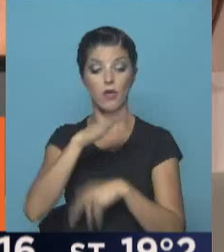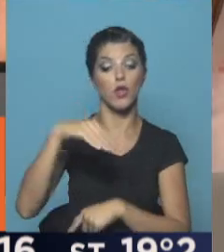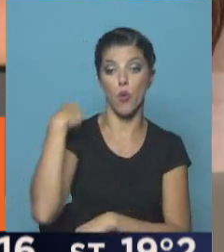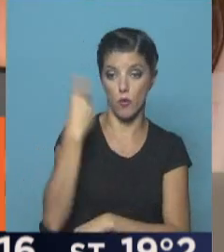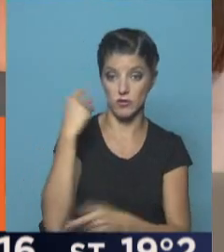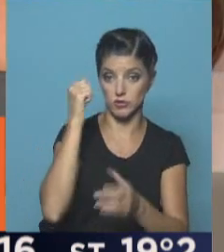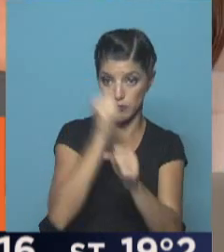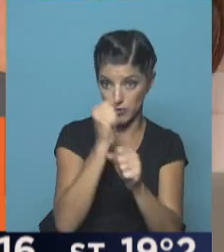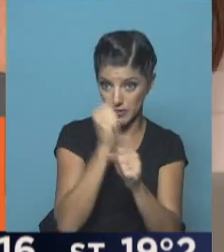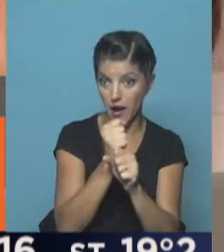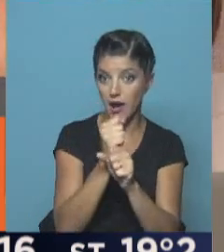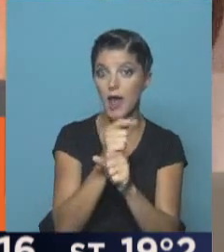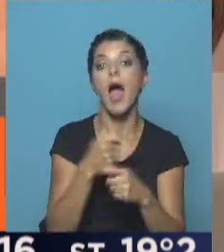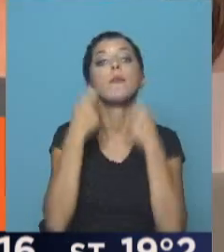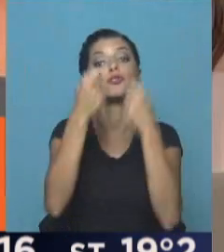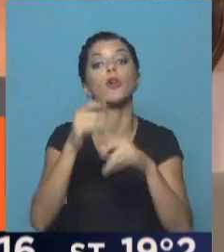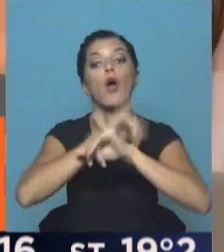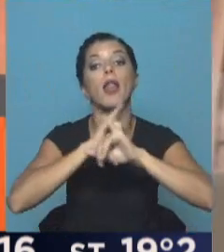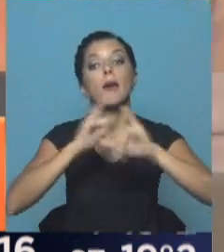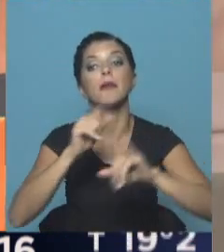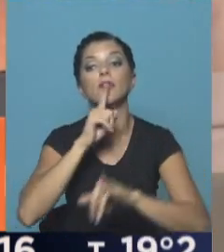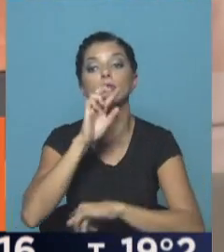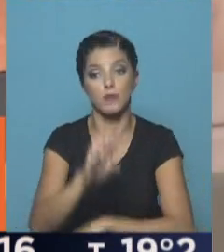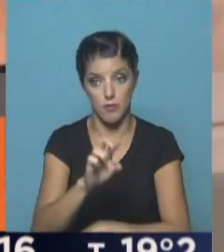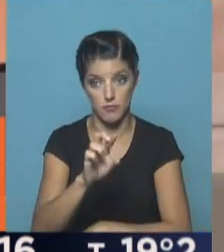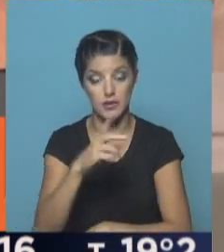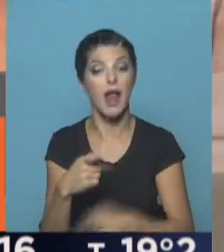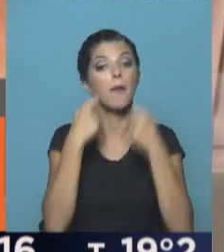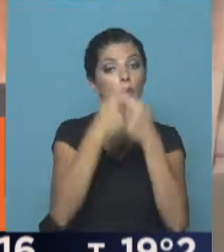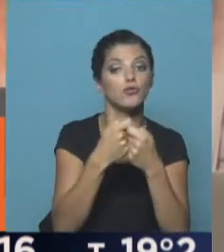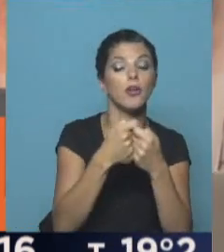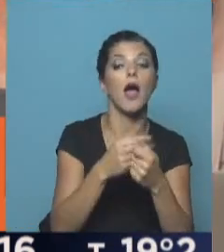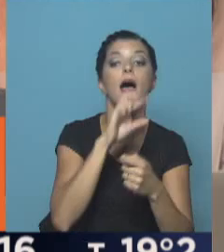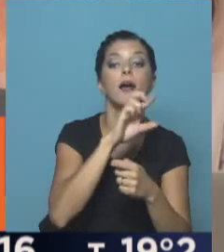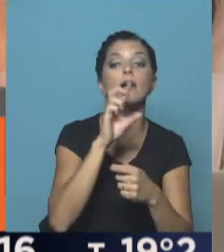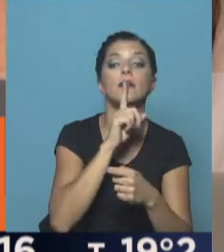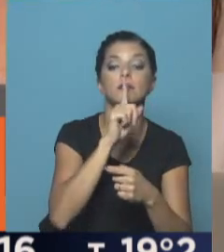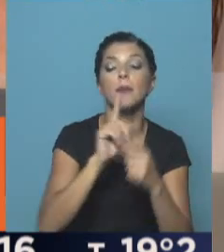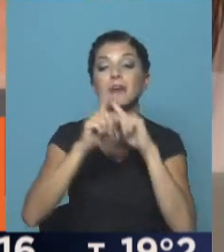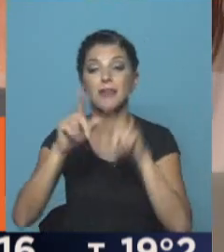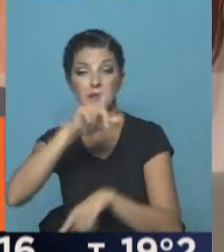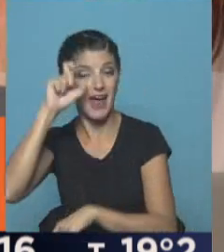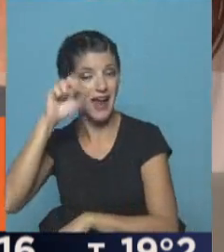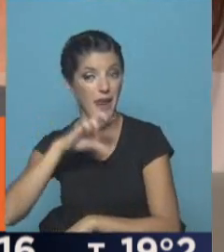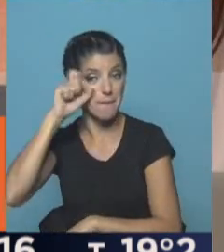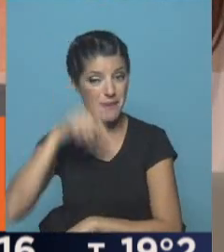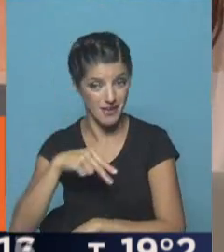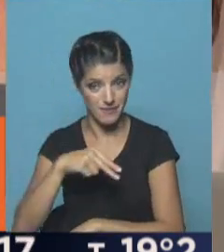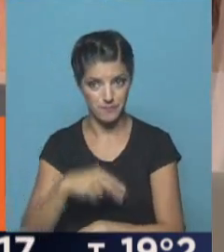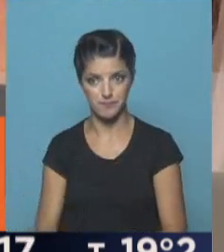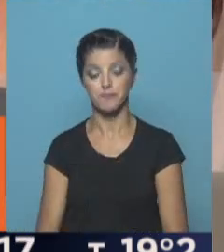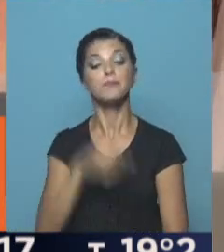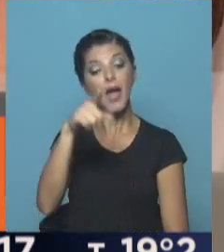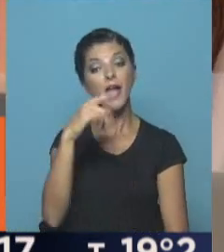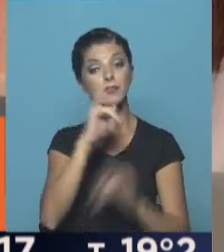Washington para la campaña de Trump, y es un pro-Trump y un pro-Le Pen. Es muy interesante el fenómeno, porque este chico, que se